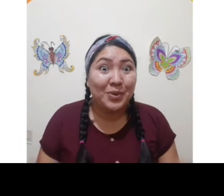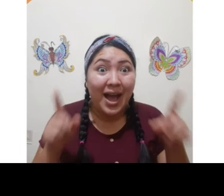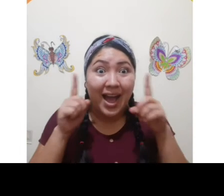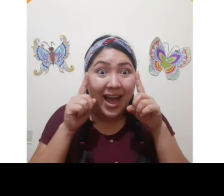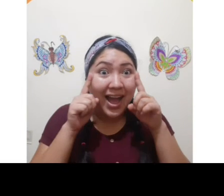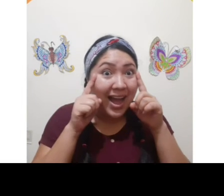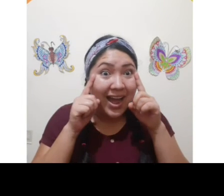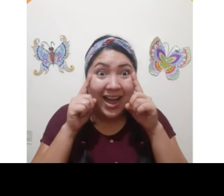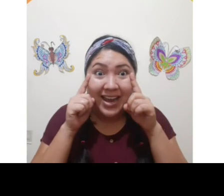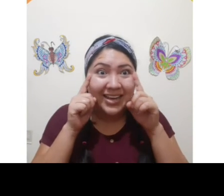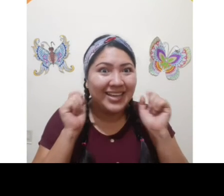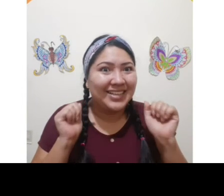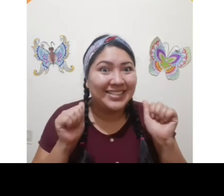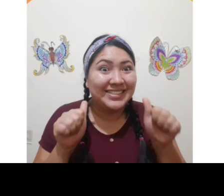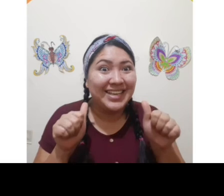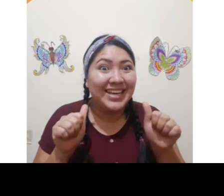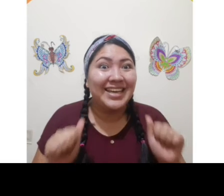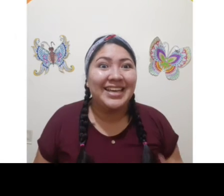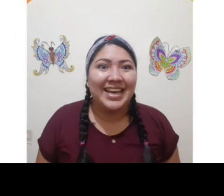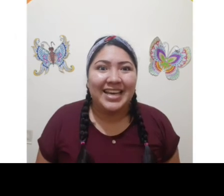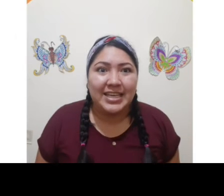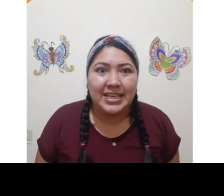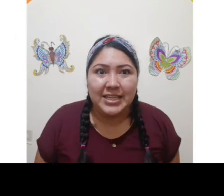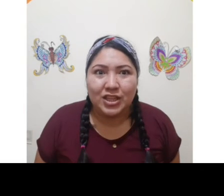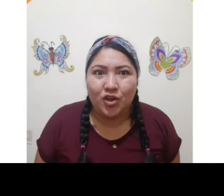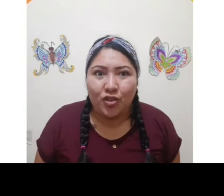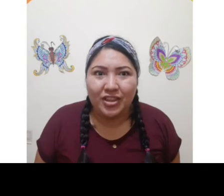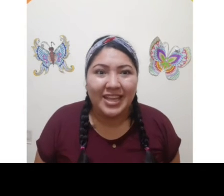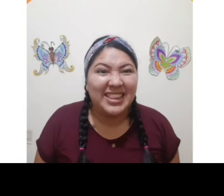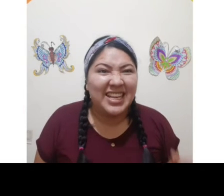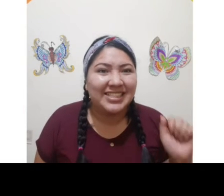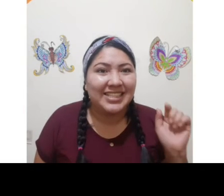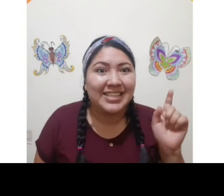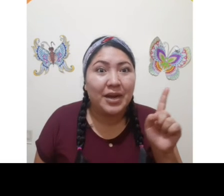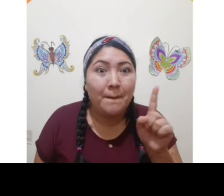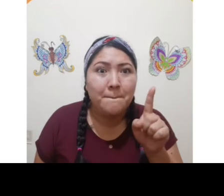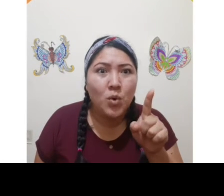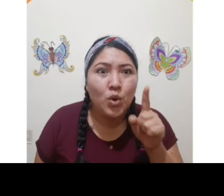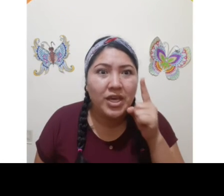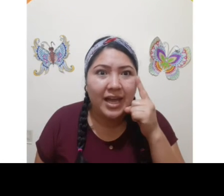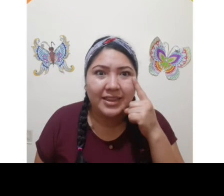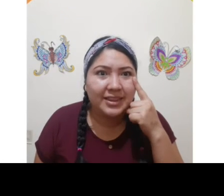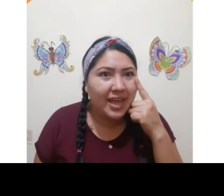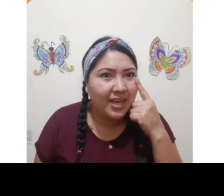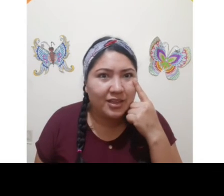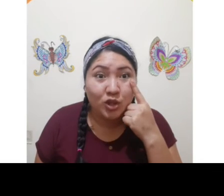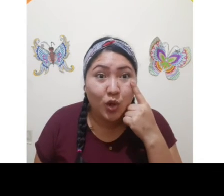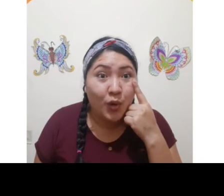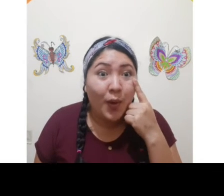visual sí dónde tienes que estar muy